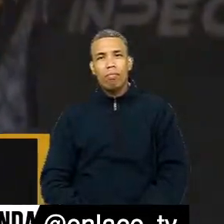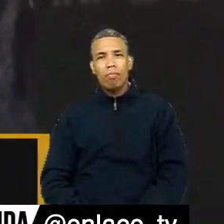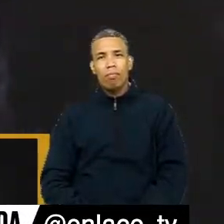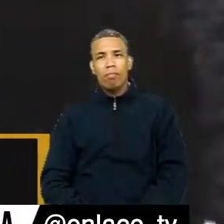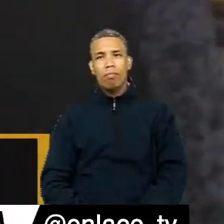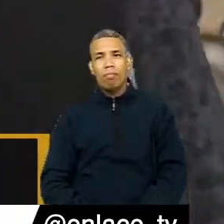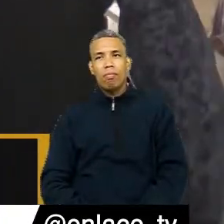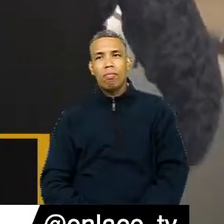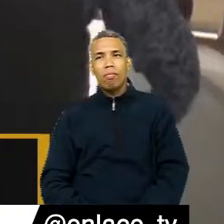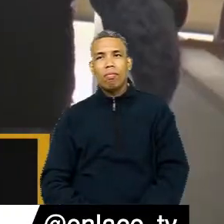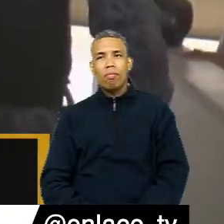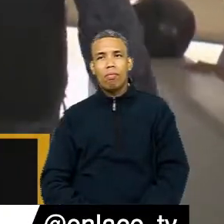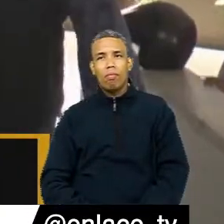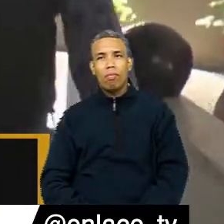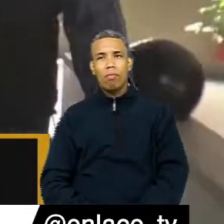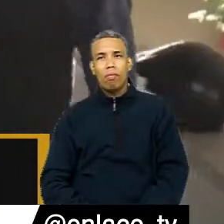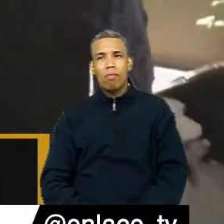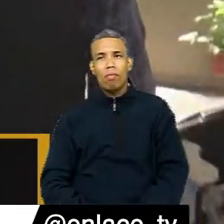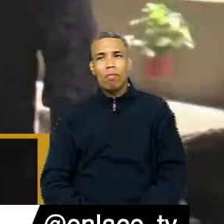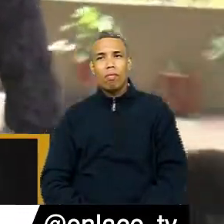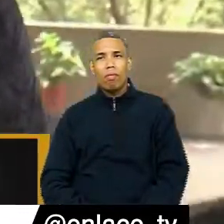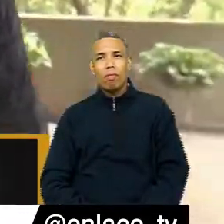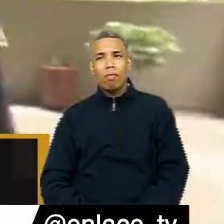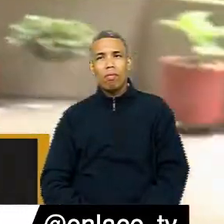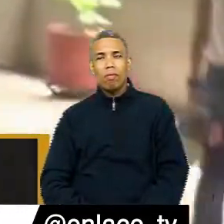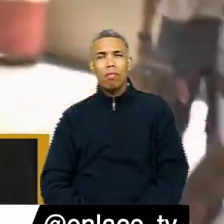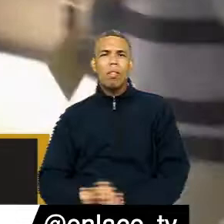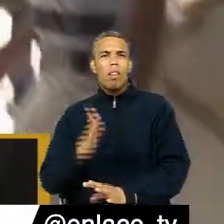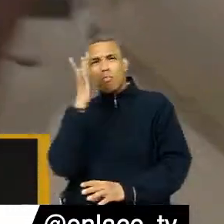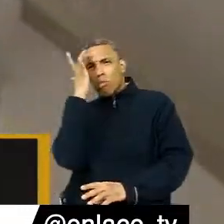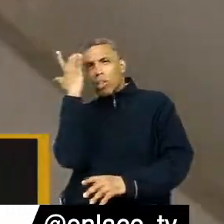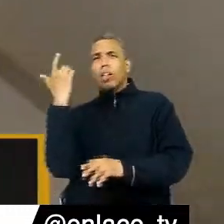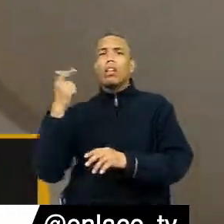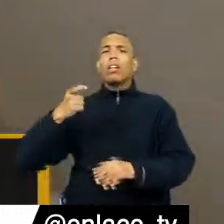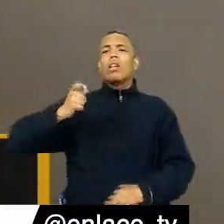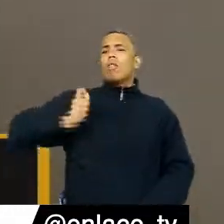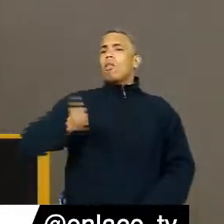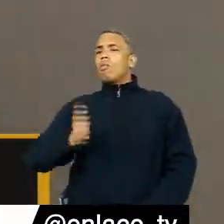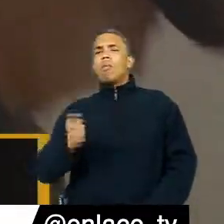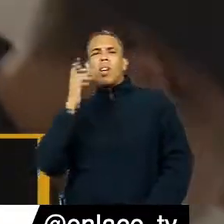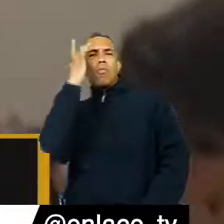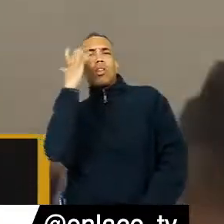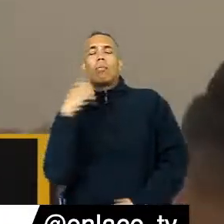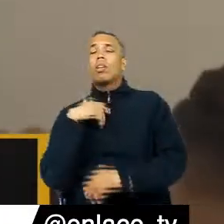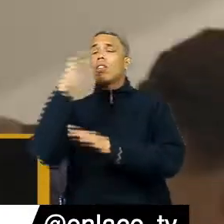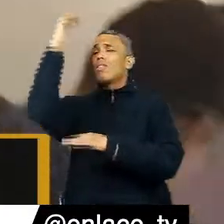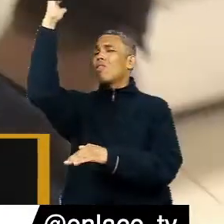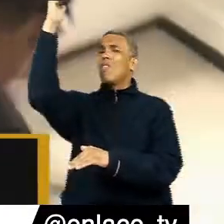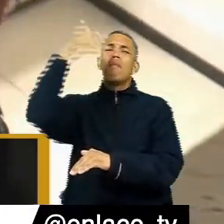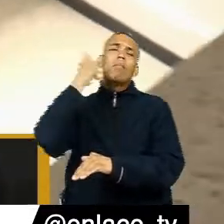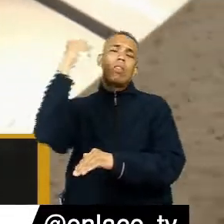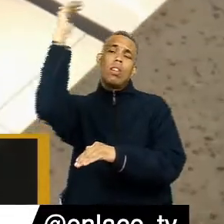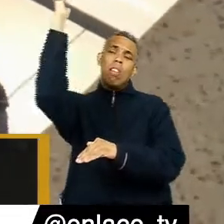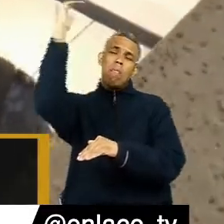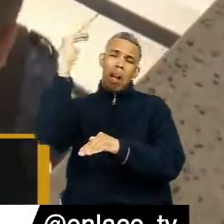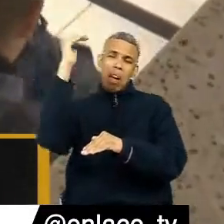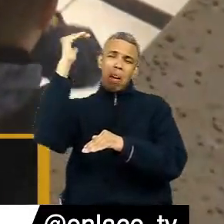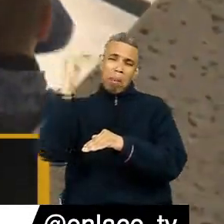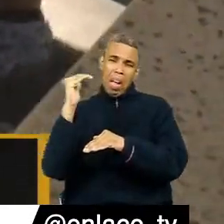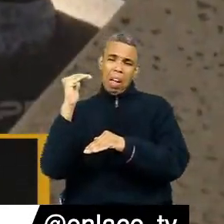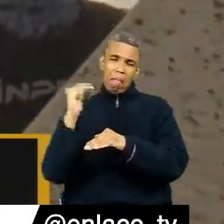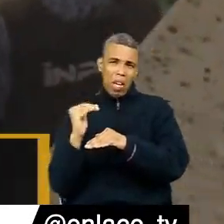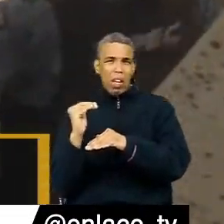de entre 400 y 600 a 225? Porque la juez debe partir de la mínima